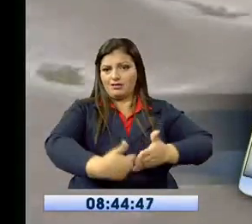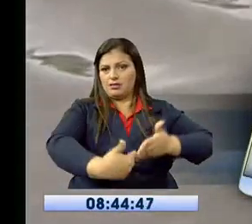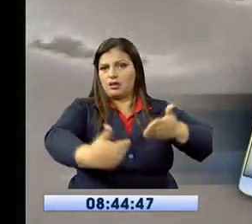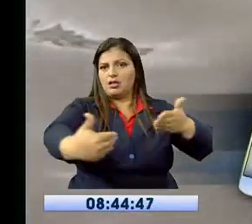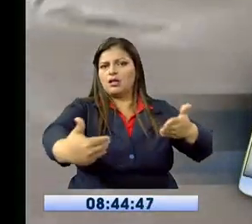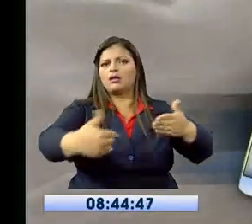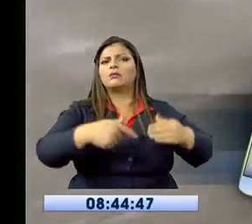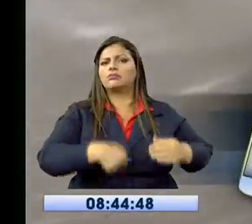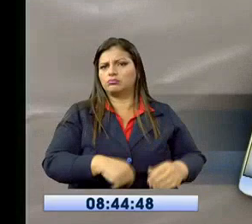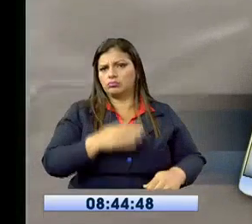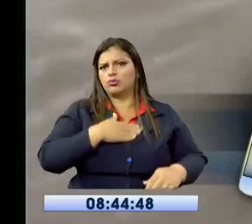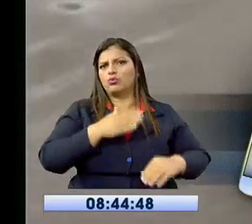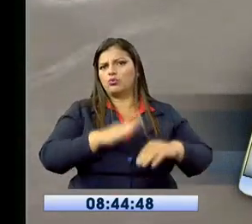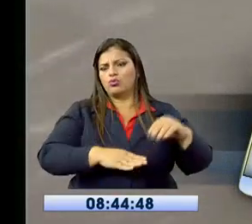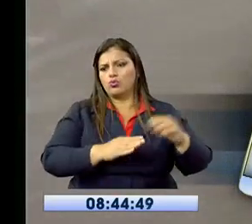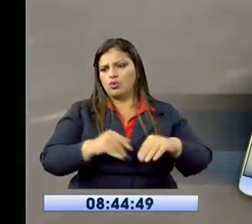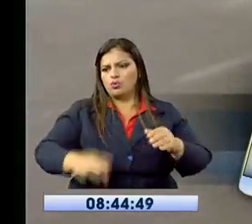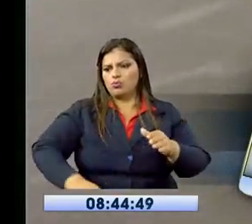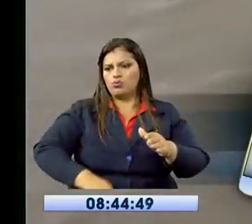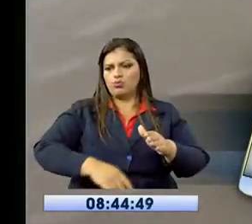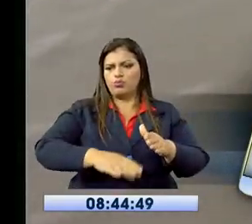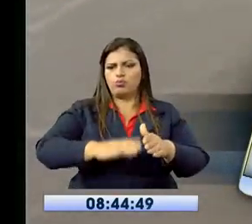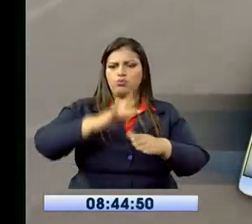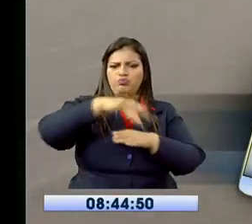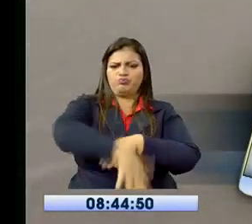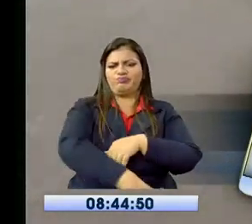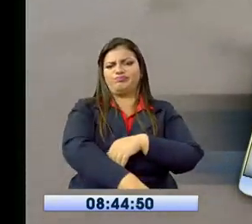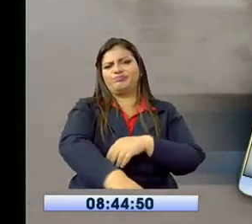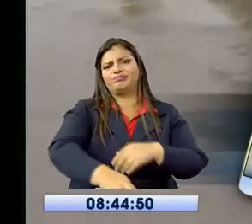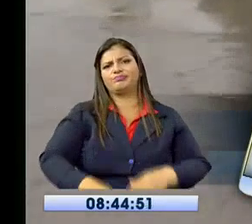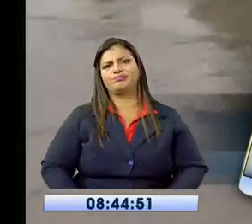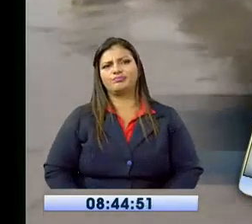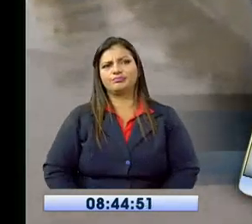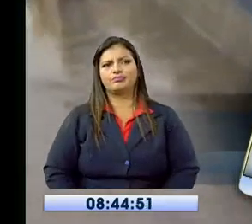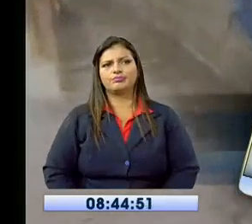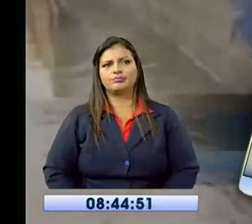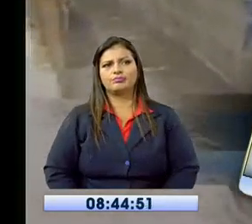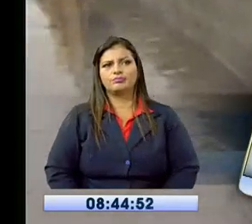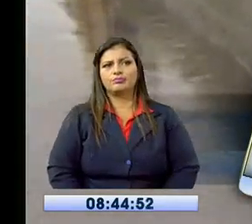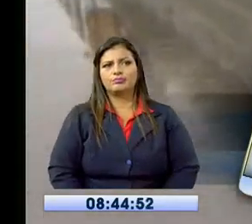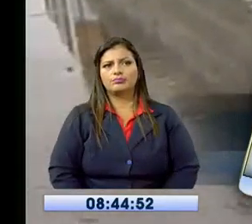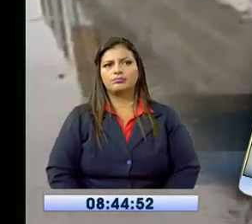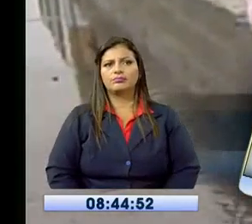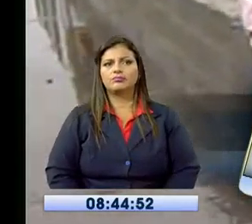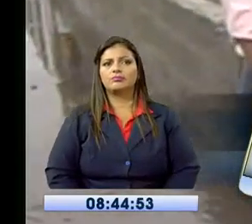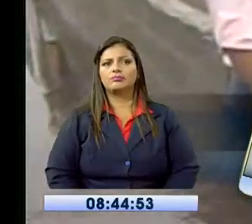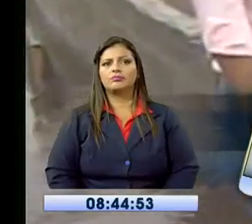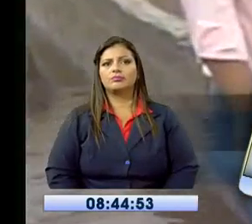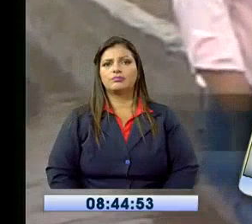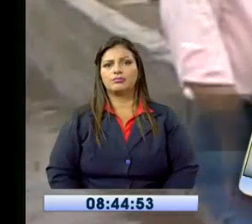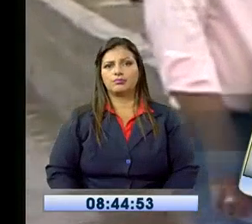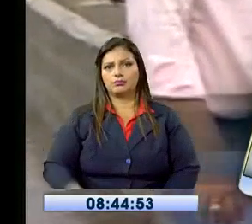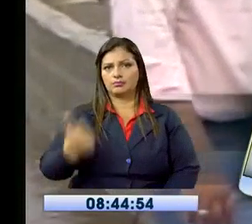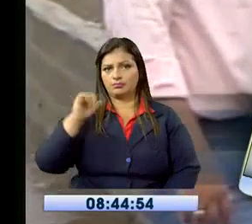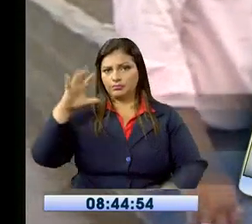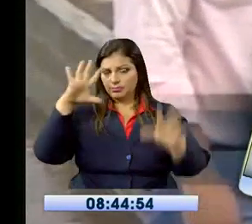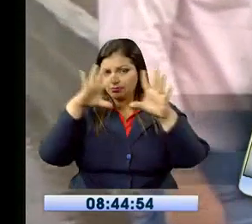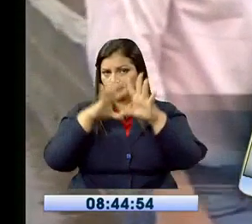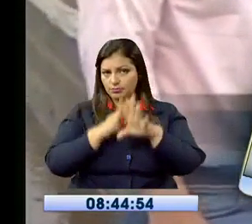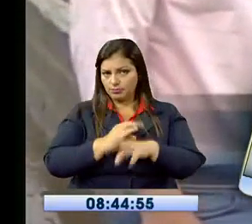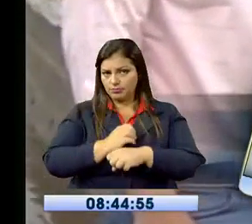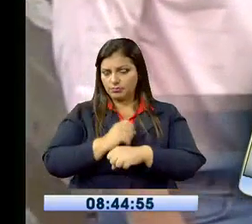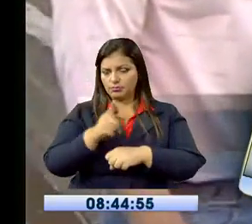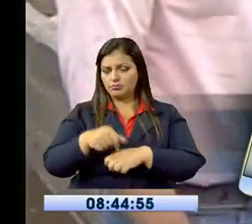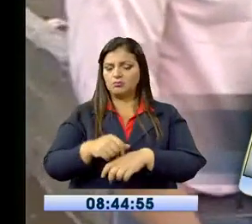se va por ir para abajo esa agua. Oiga, allá tratan de limpiar, pero no se puede. No se puede. Si anoche estaban tratando a ver si podían abrir,